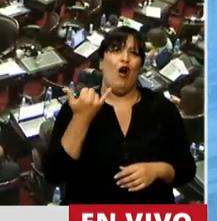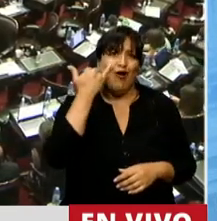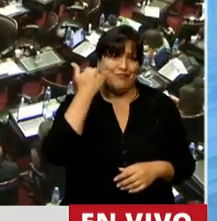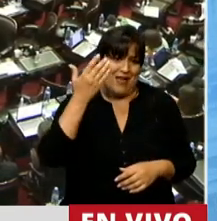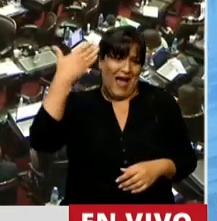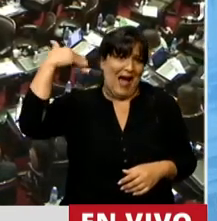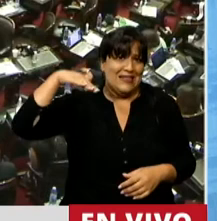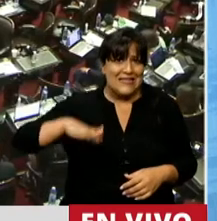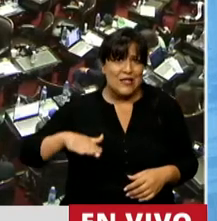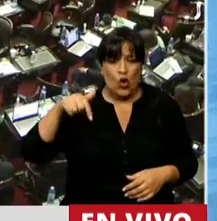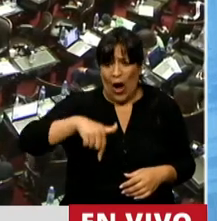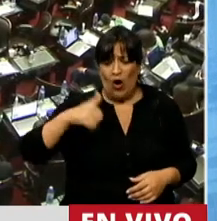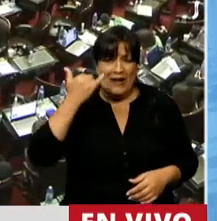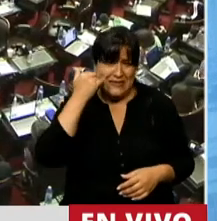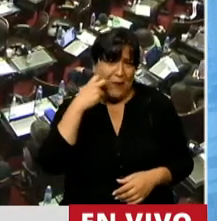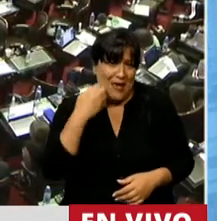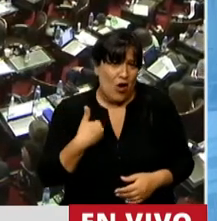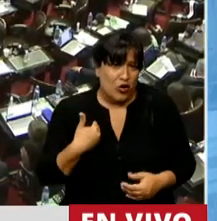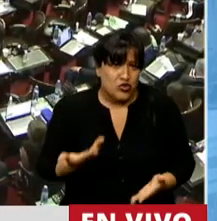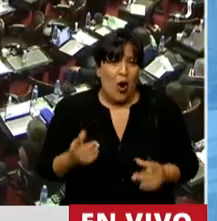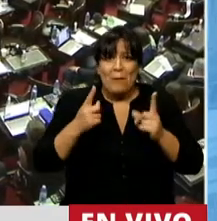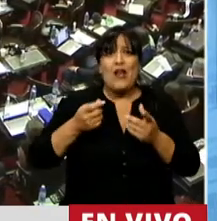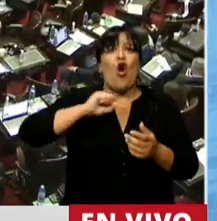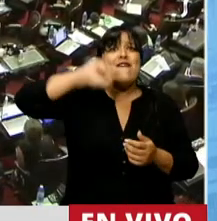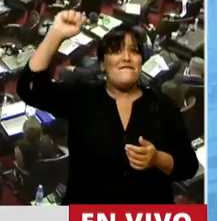inflación es la que manda en la Argentina.